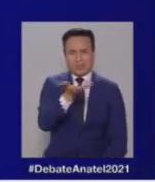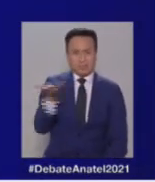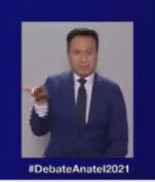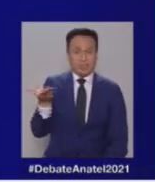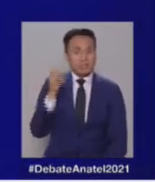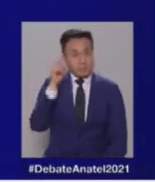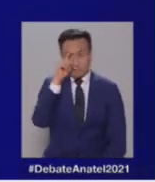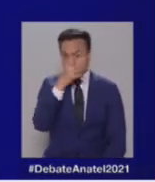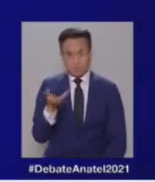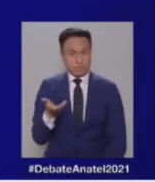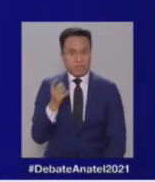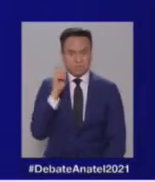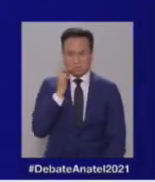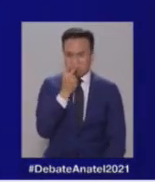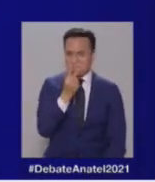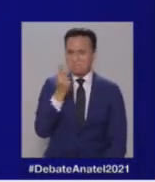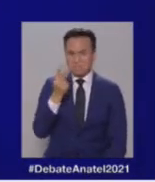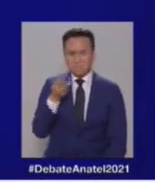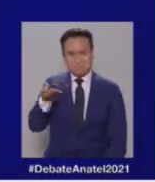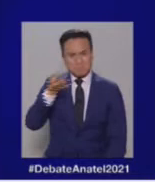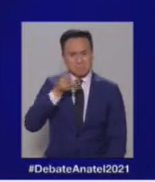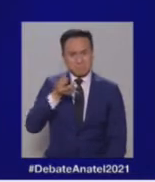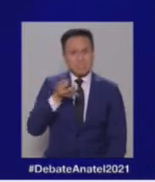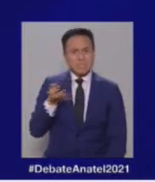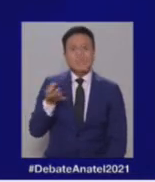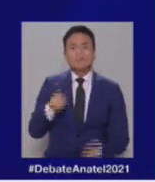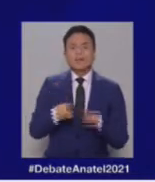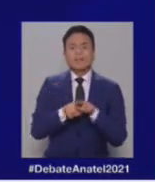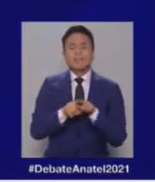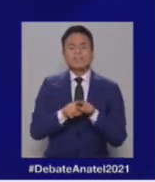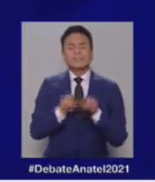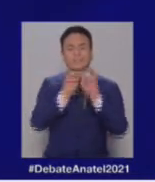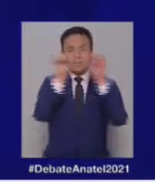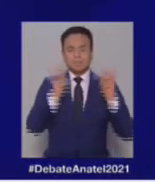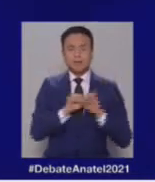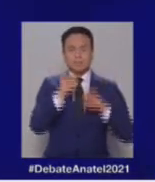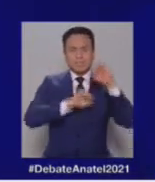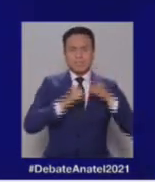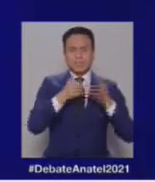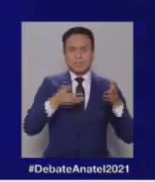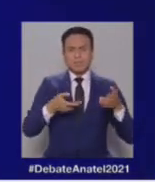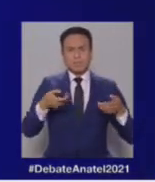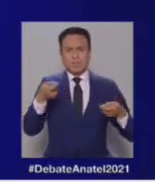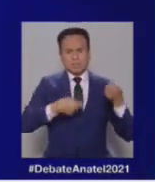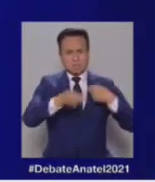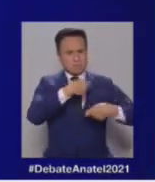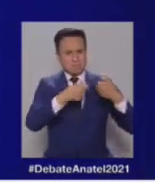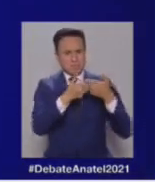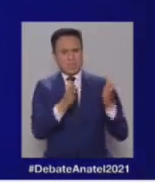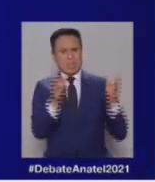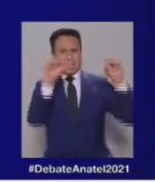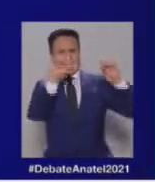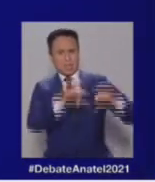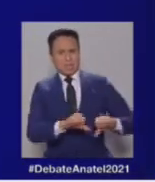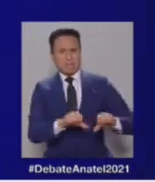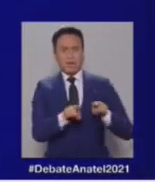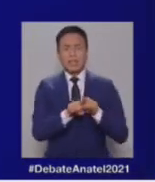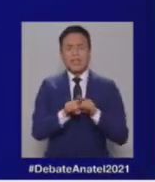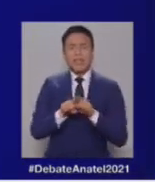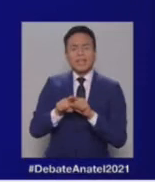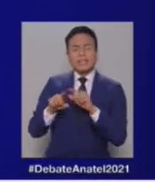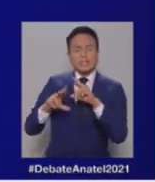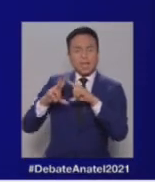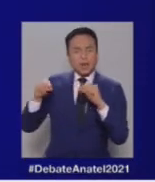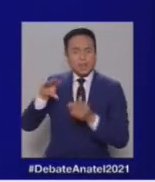revuelo, sobre todo en las redes sociales. Estamos en la primera vuelta. No se elige presidente el próximo domingo, aseguró Marco Enríquez Ominami. Que no les mientan,